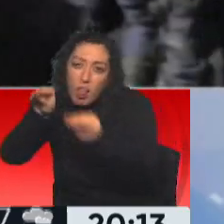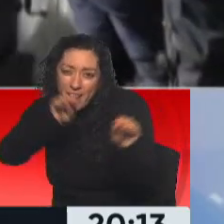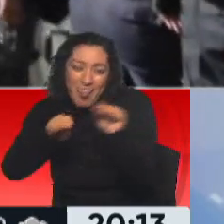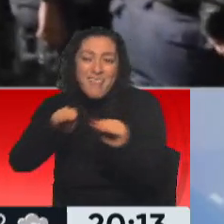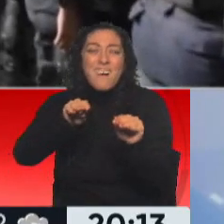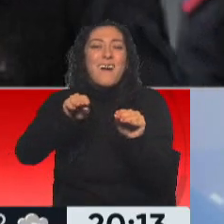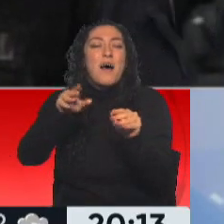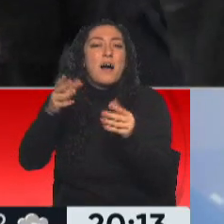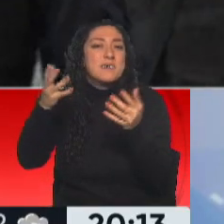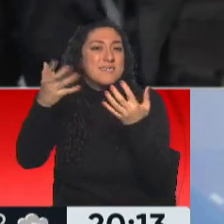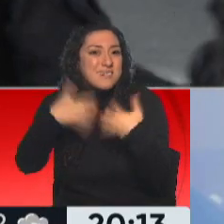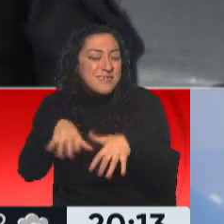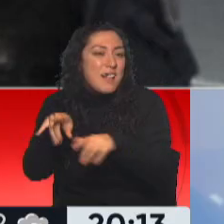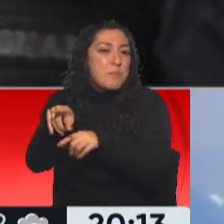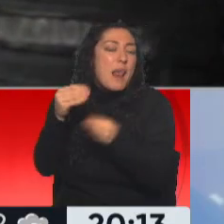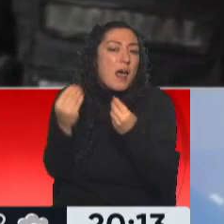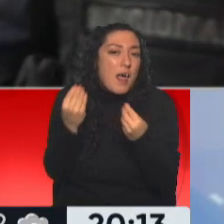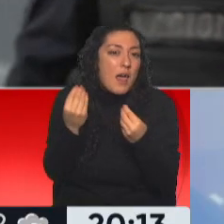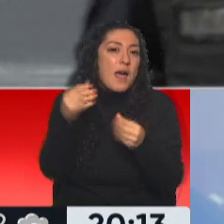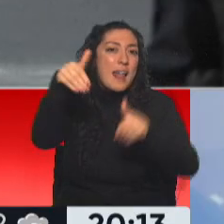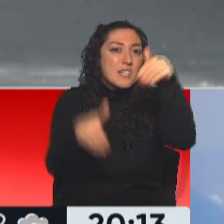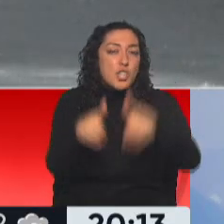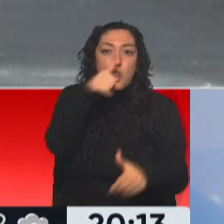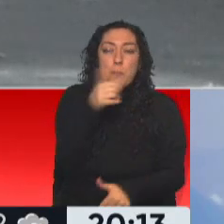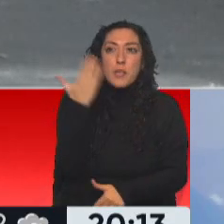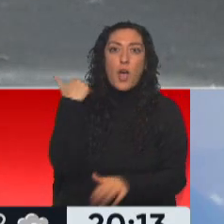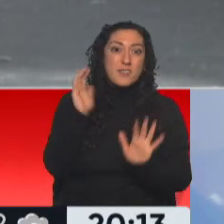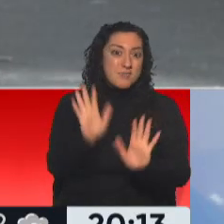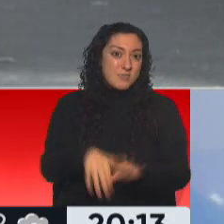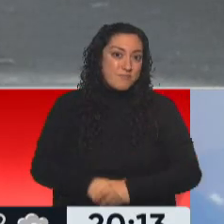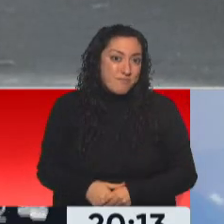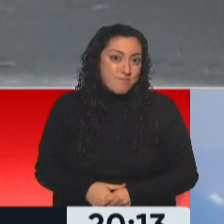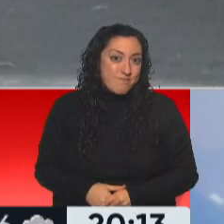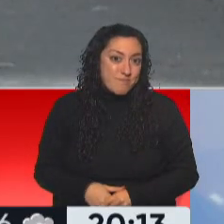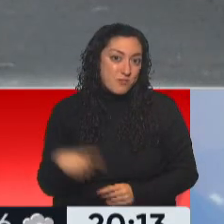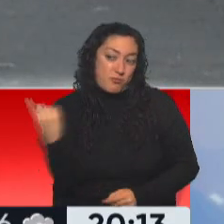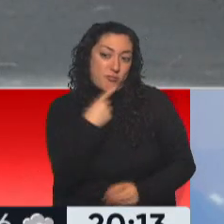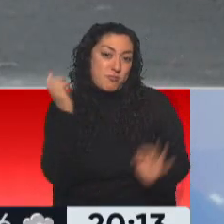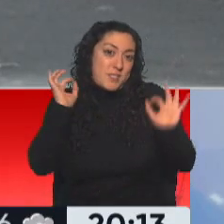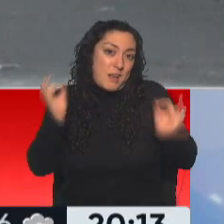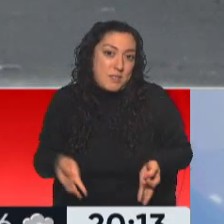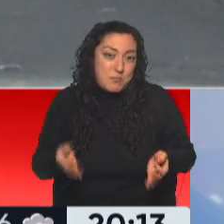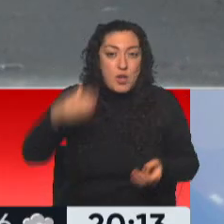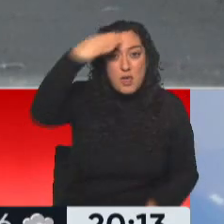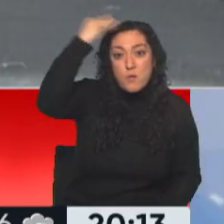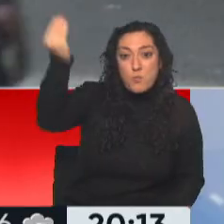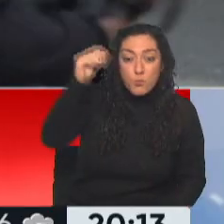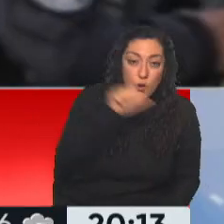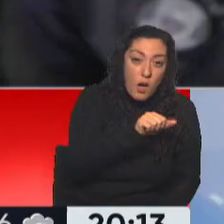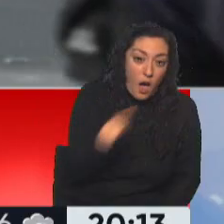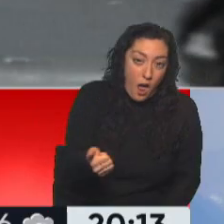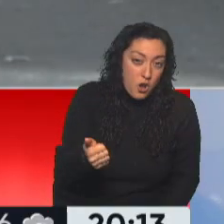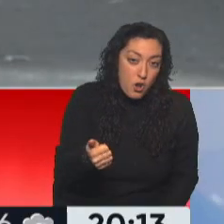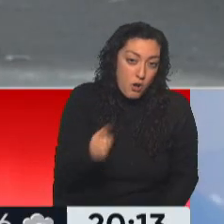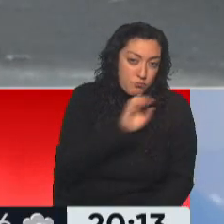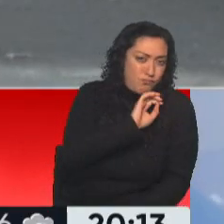como llegamos a la elección. Llegamos el día domingo a la elección y, bueno, sucedió lo que todo el mundo sabía. Edmundo González ganó por